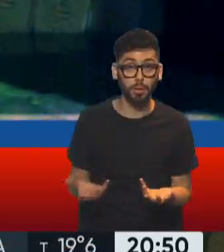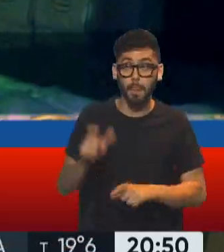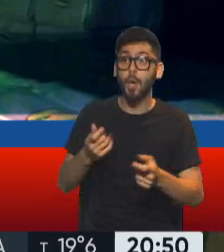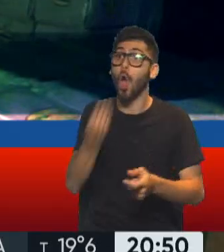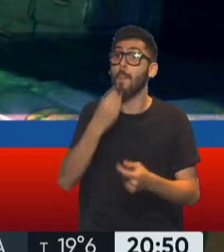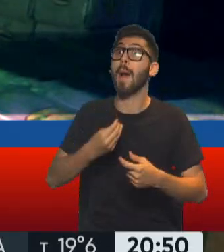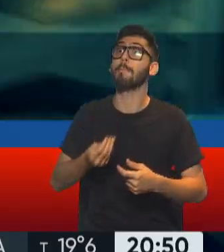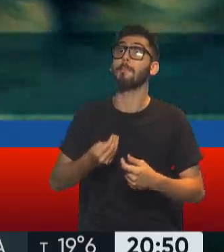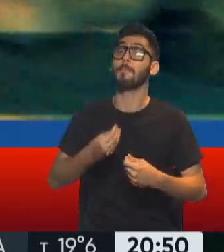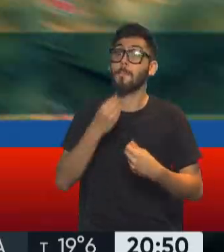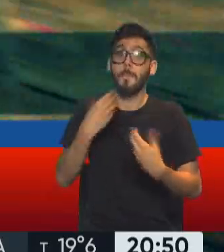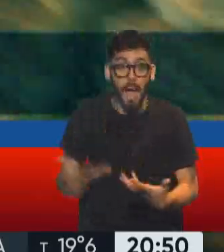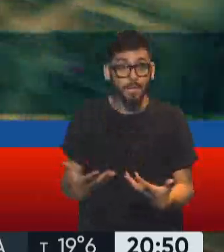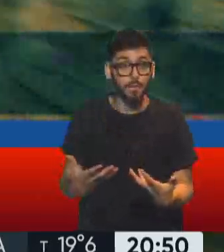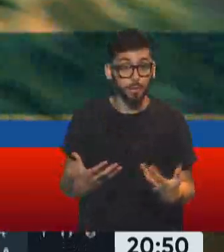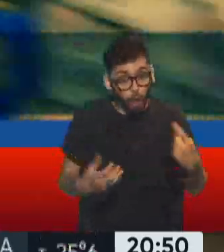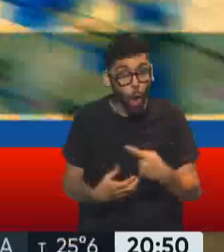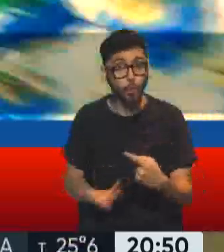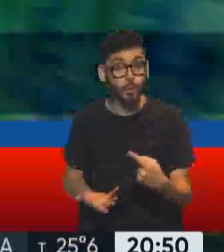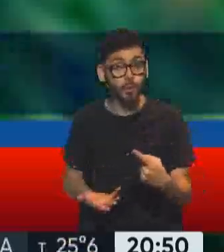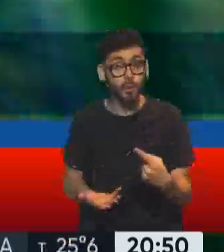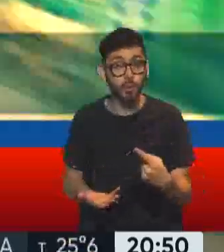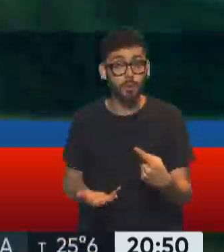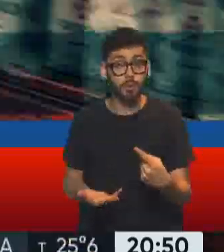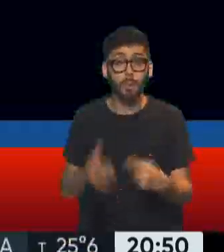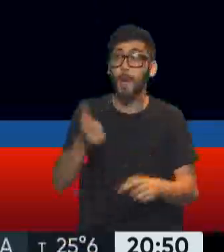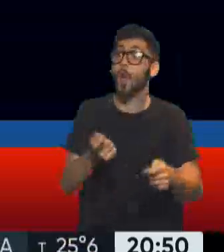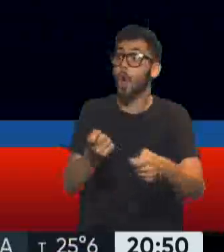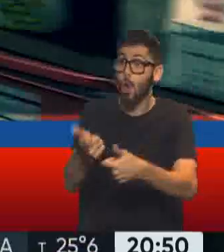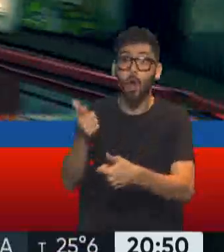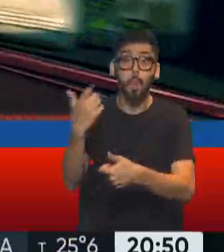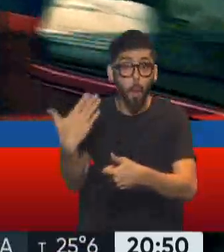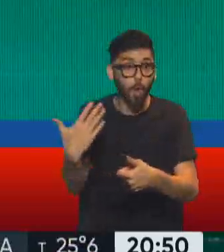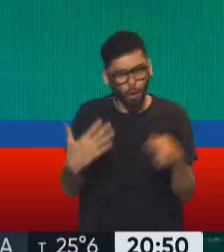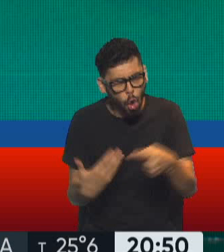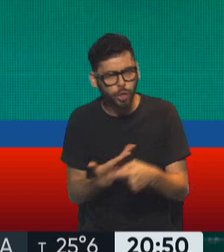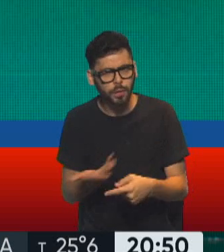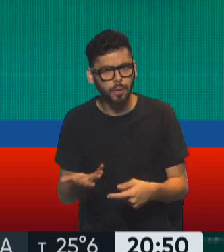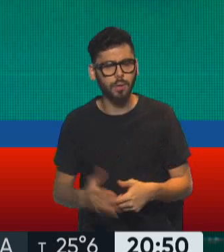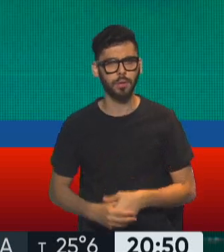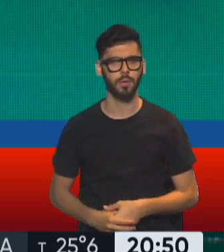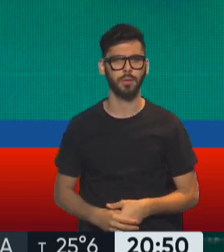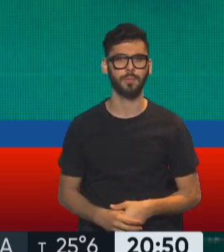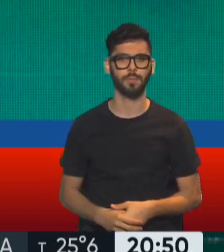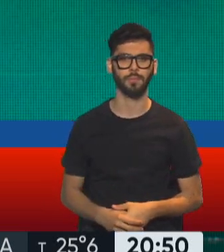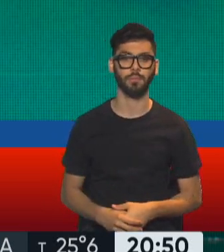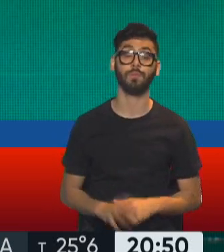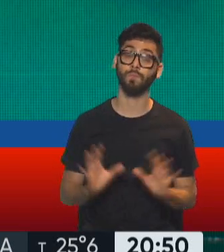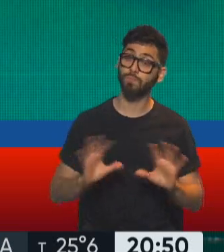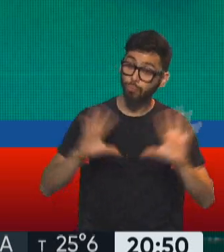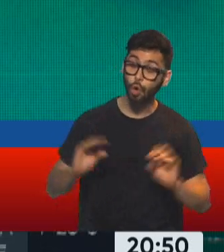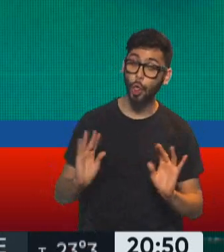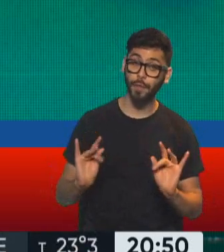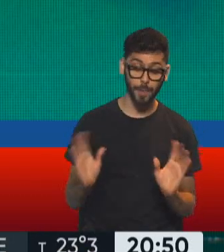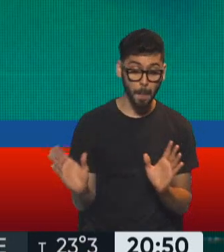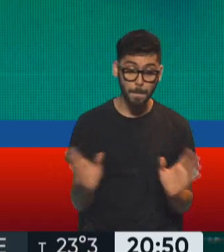más, contra que pueda comprar los productos. Bueno, es complejo en un momento como este